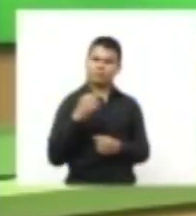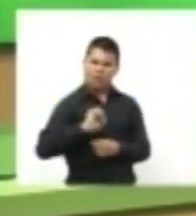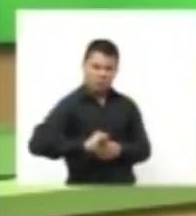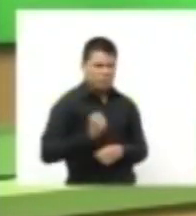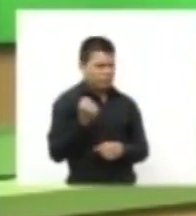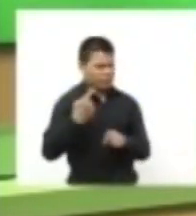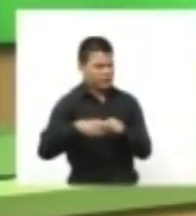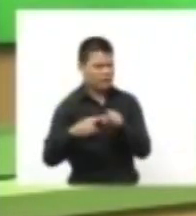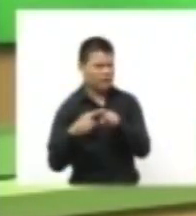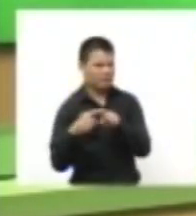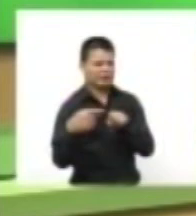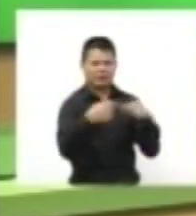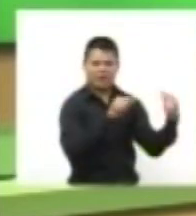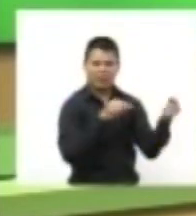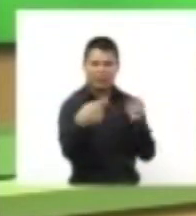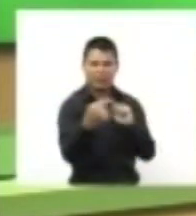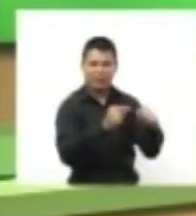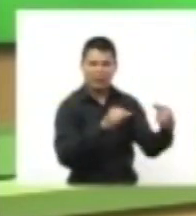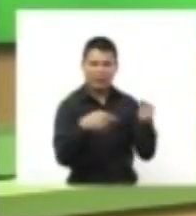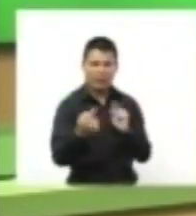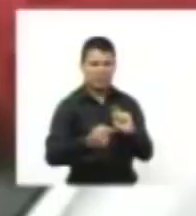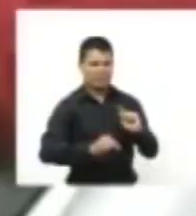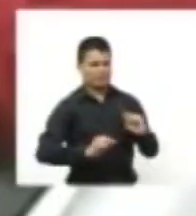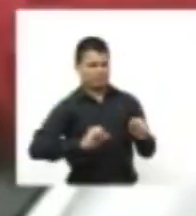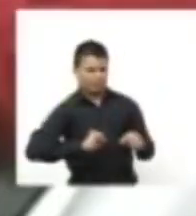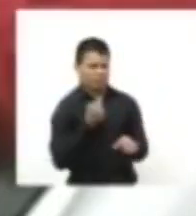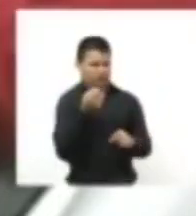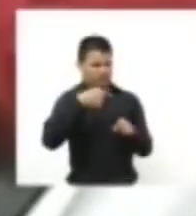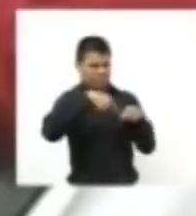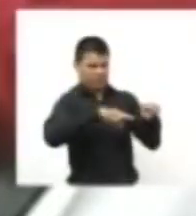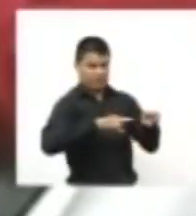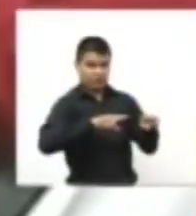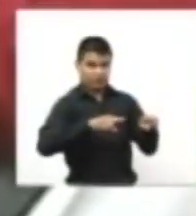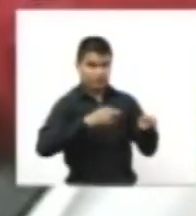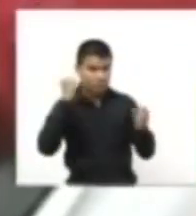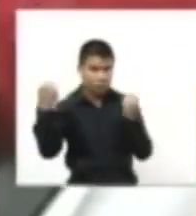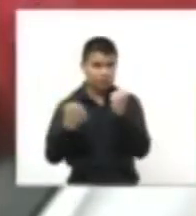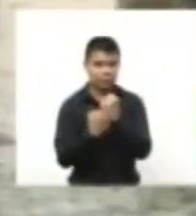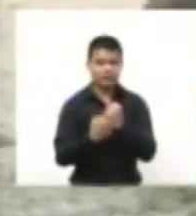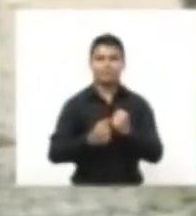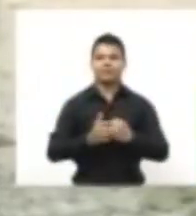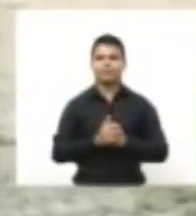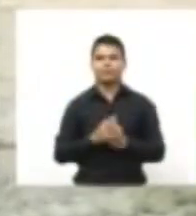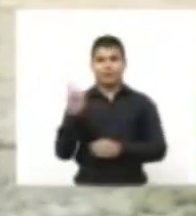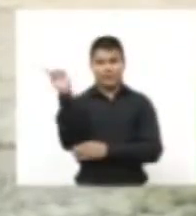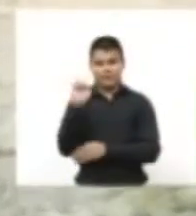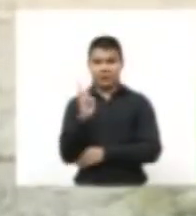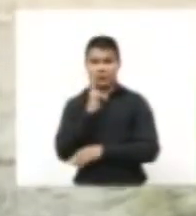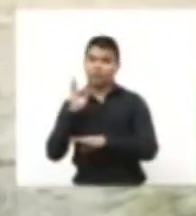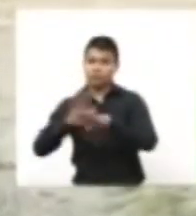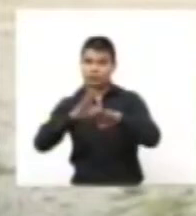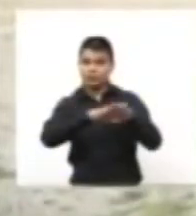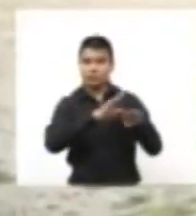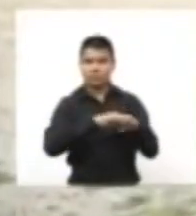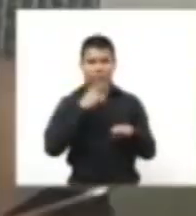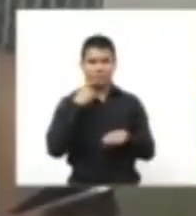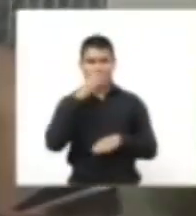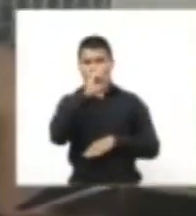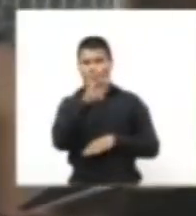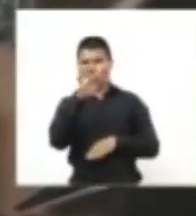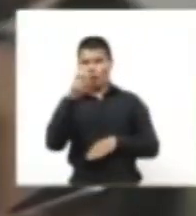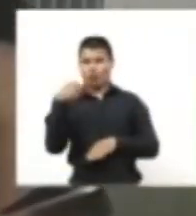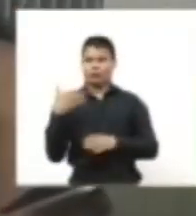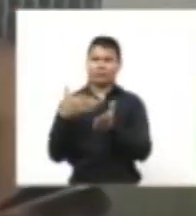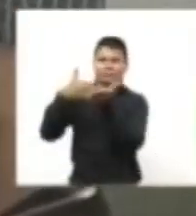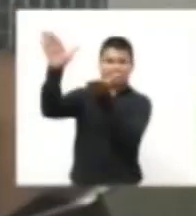realmente la Organización del Atlántico Norte. Ante el llamado que Venezuela hizo al Estado colombiano de retirar a la OTAN de Sudamérica,